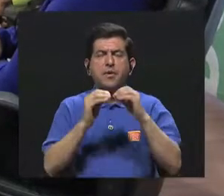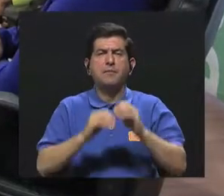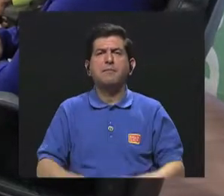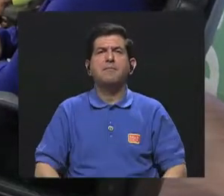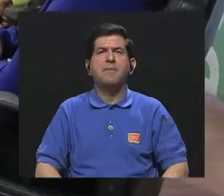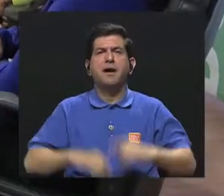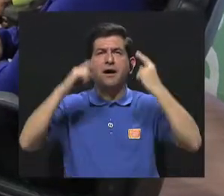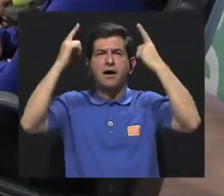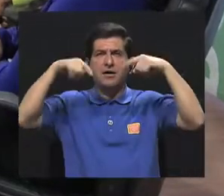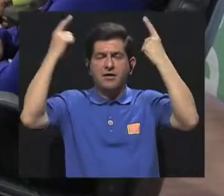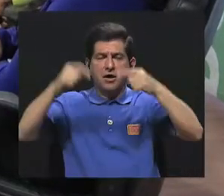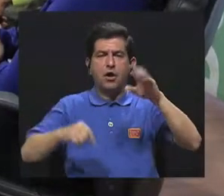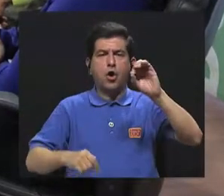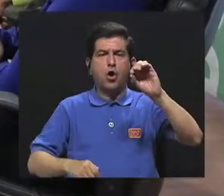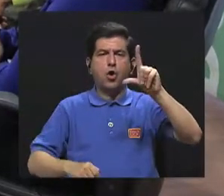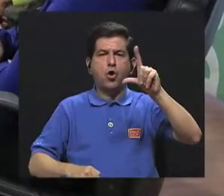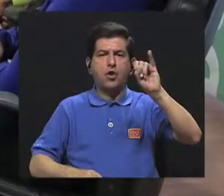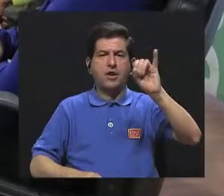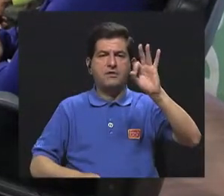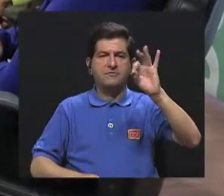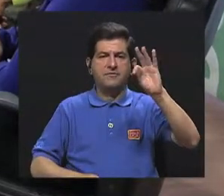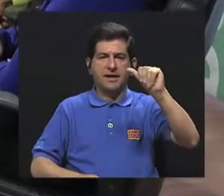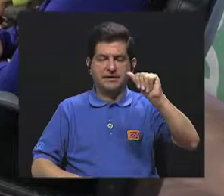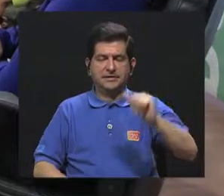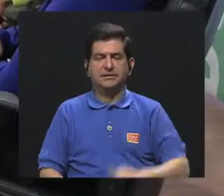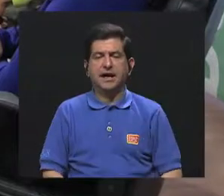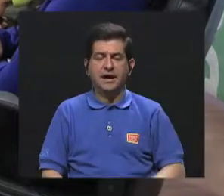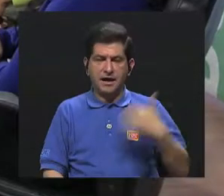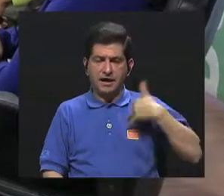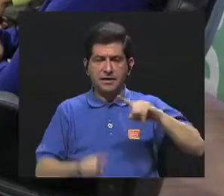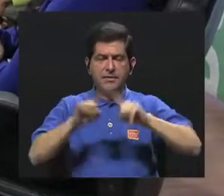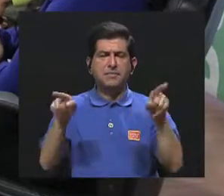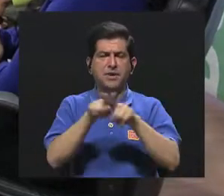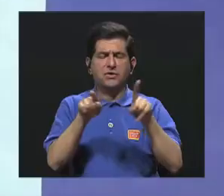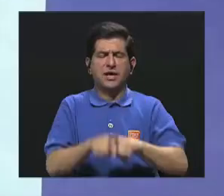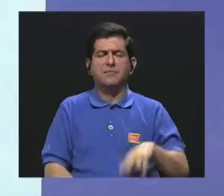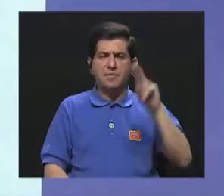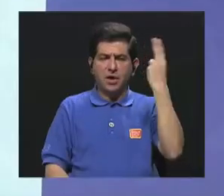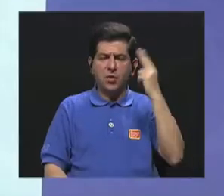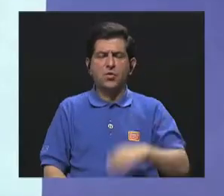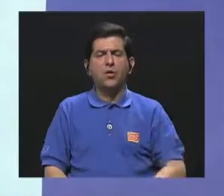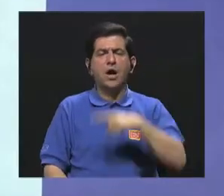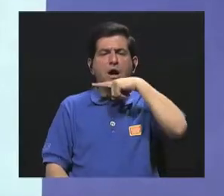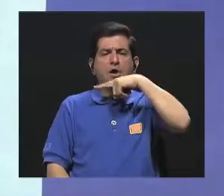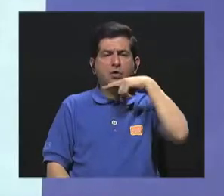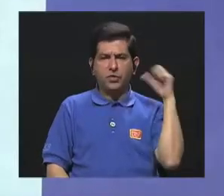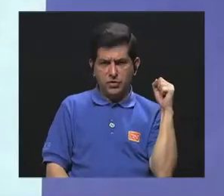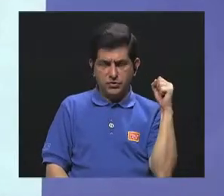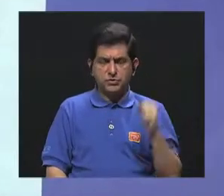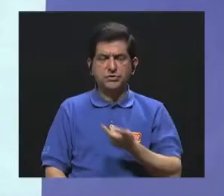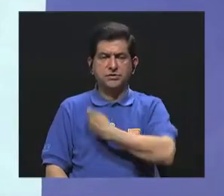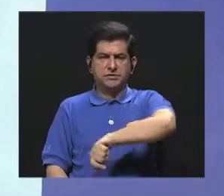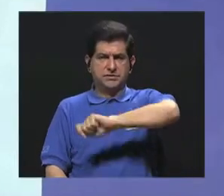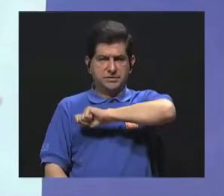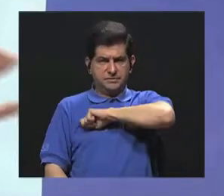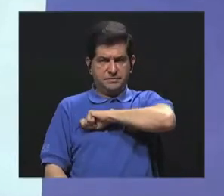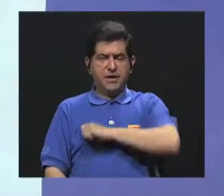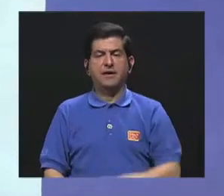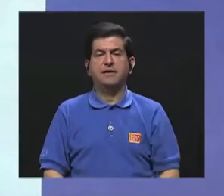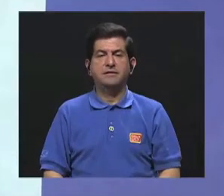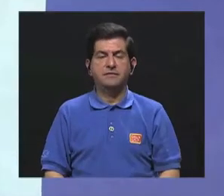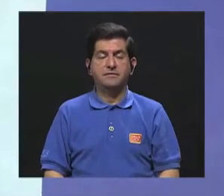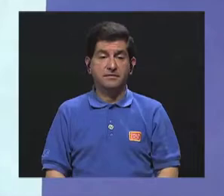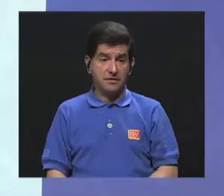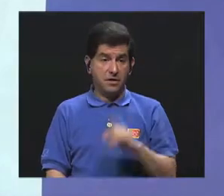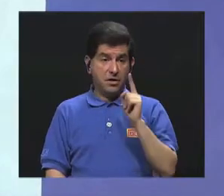Colifata, de Argentina, en Argentina, sí, ajá, pero hay en Uruguay, en Rusia, en España,